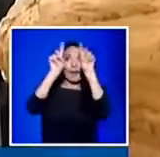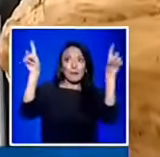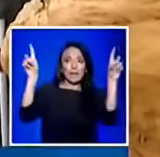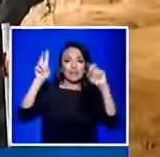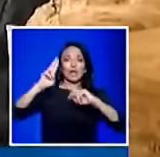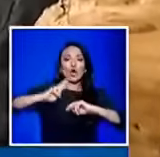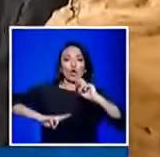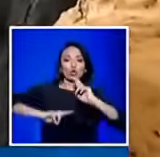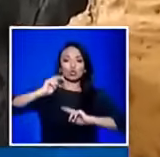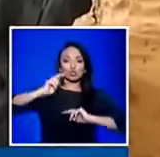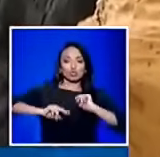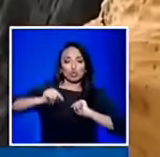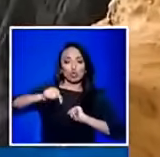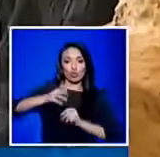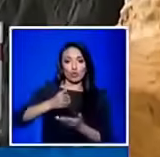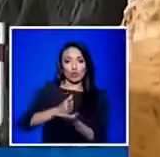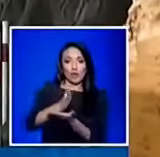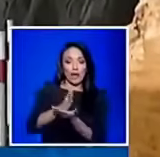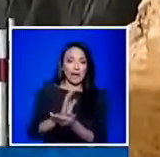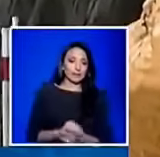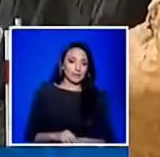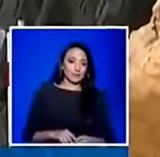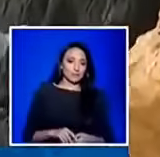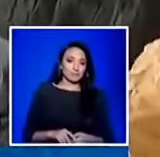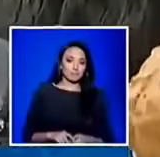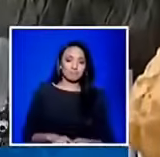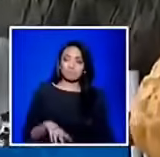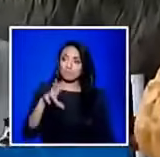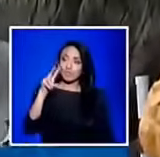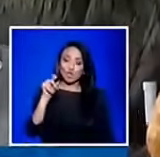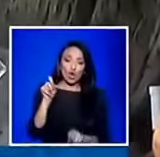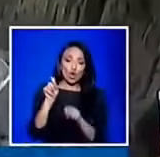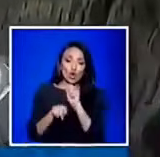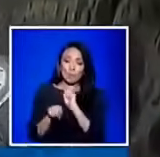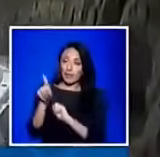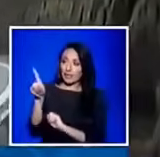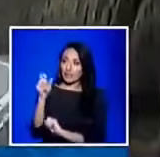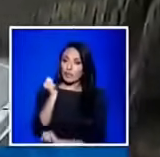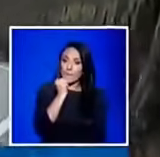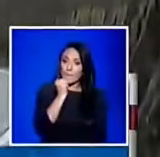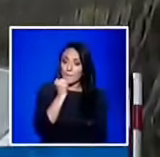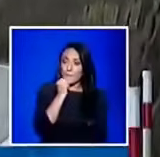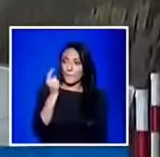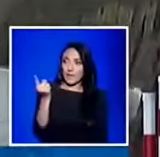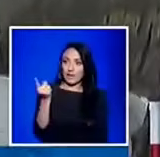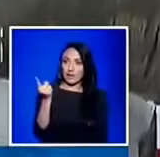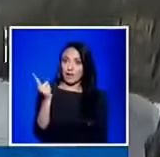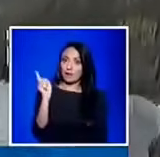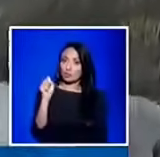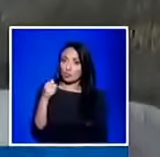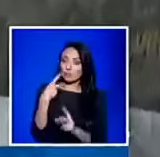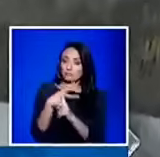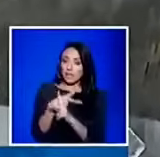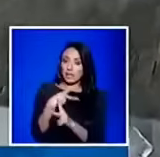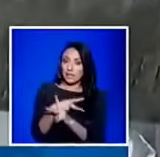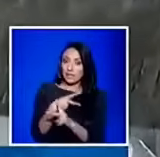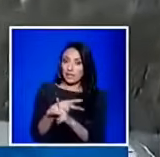ejecutó esta obra y que no llegó a romper y a retirar esta piedra, un